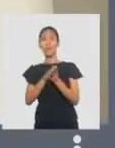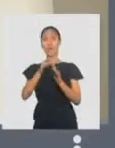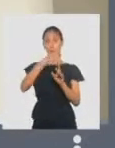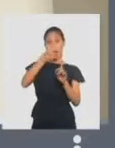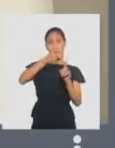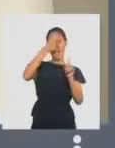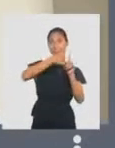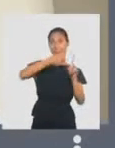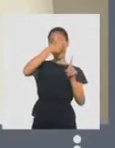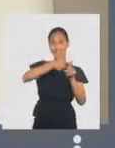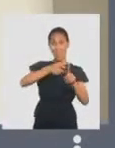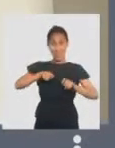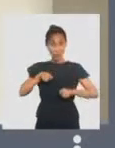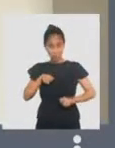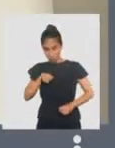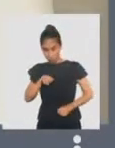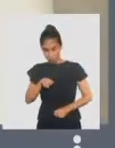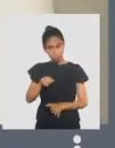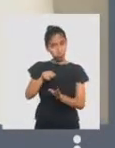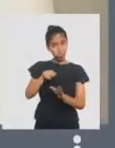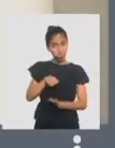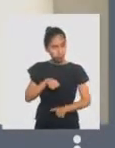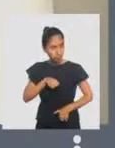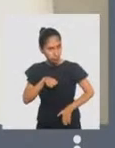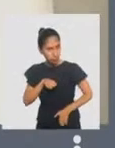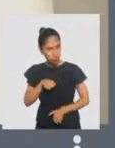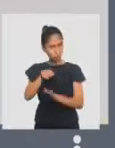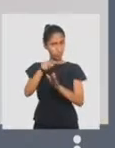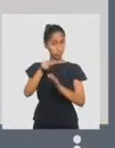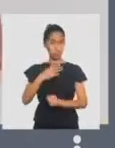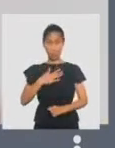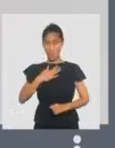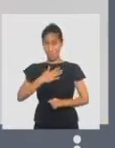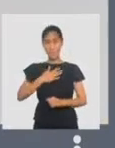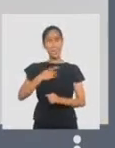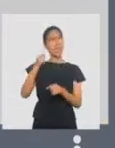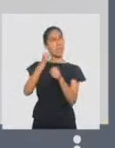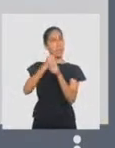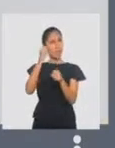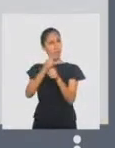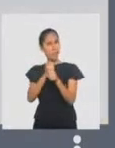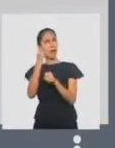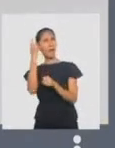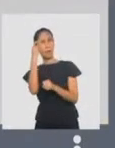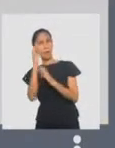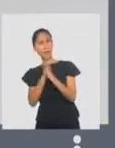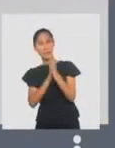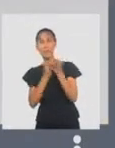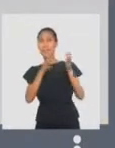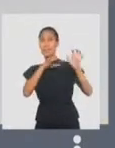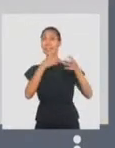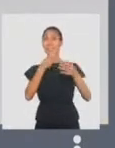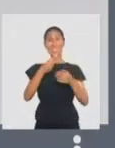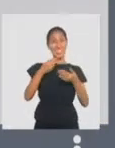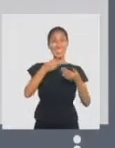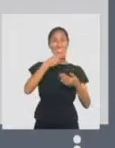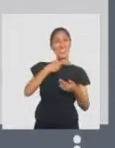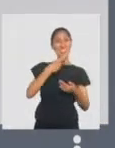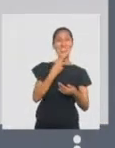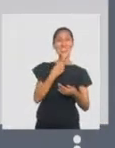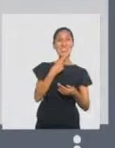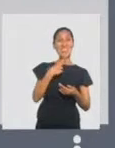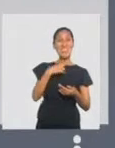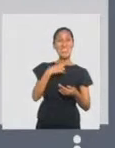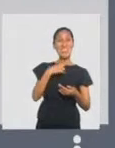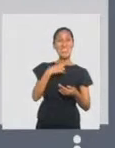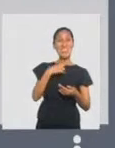rentar scooters. Estamos en la etapa de elaboración de la publicidad. Mi emprendimiento es hacer y vender